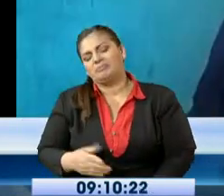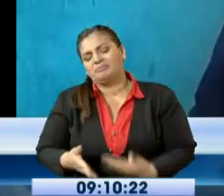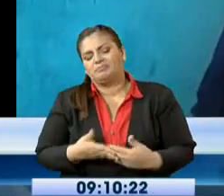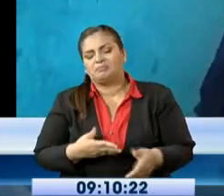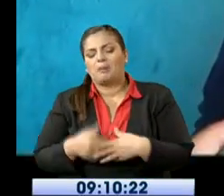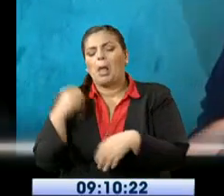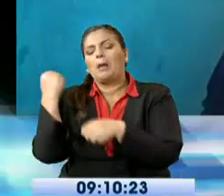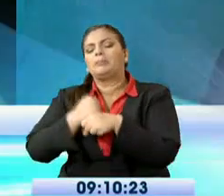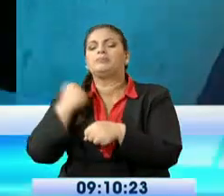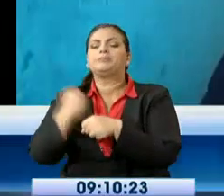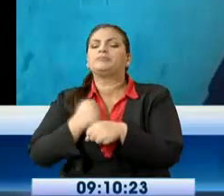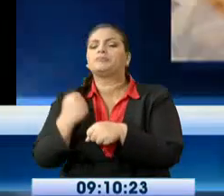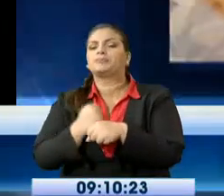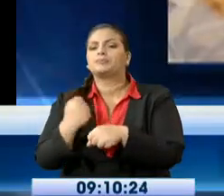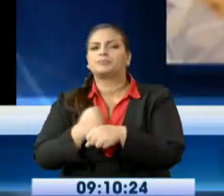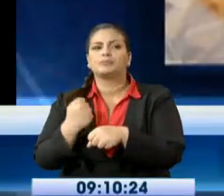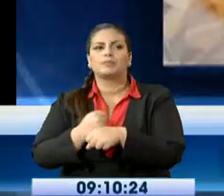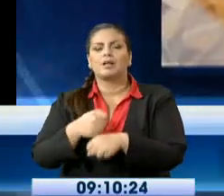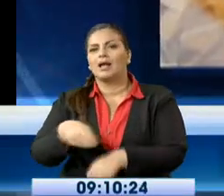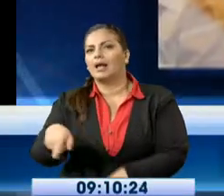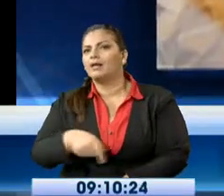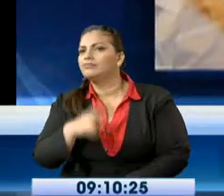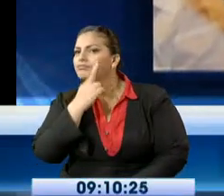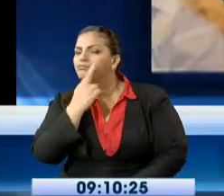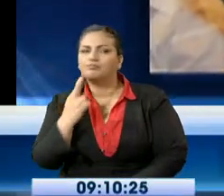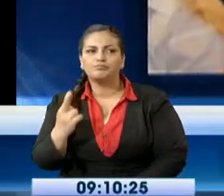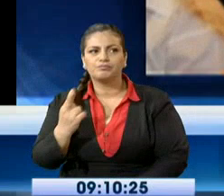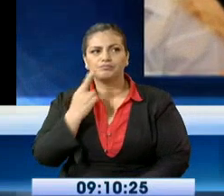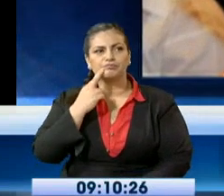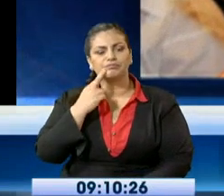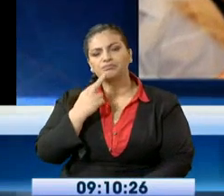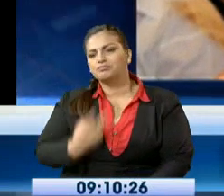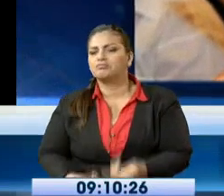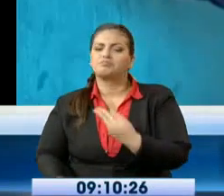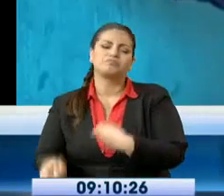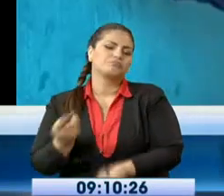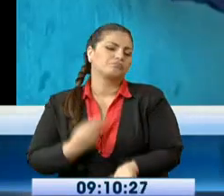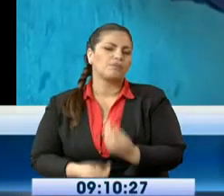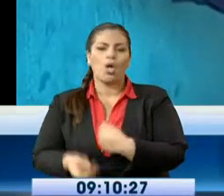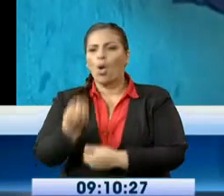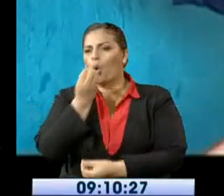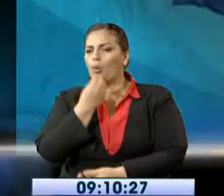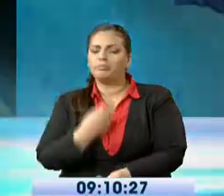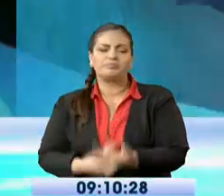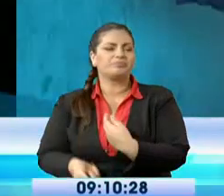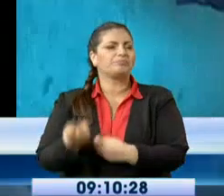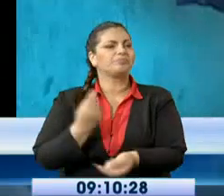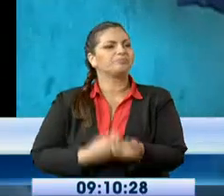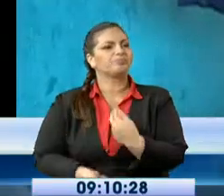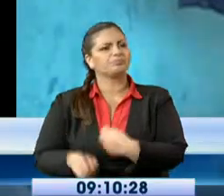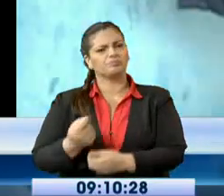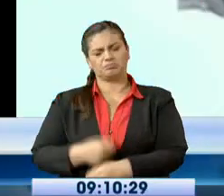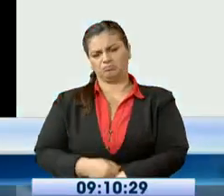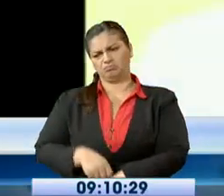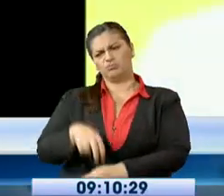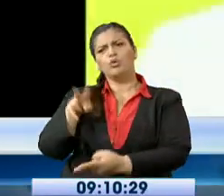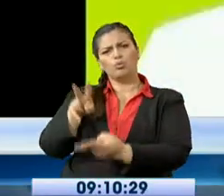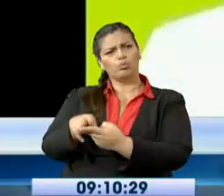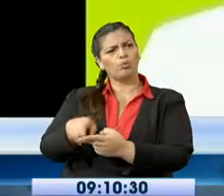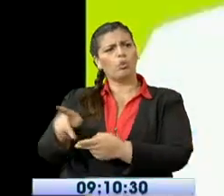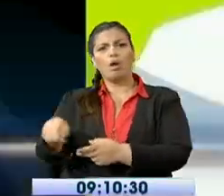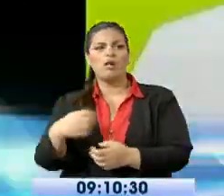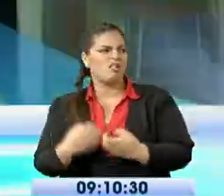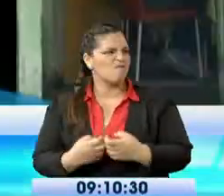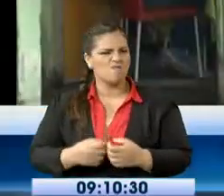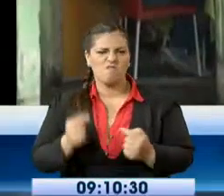Un hombre, digamos, alegre. Digamos, él nunca nos contó algún problema que él haya tenido.